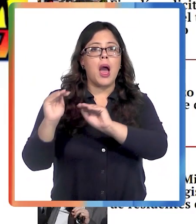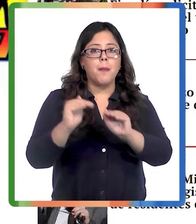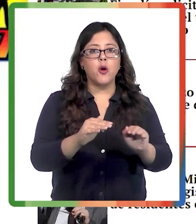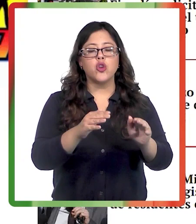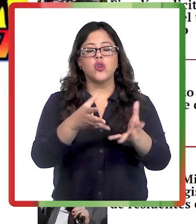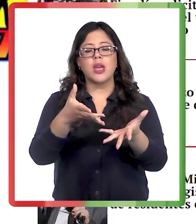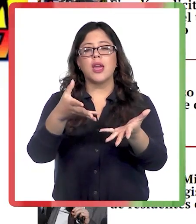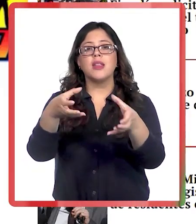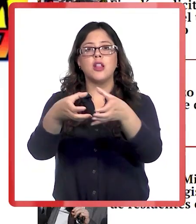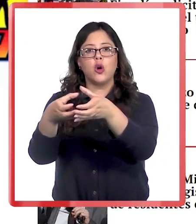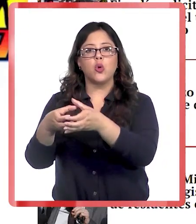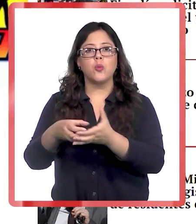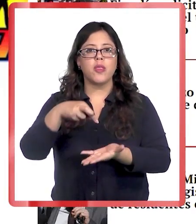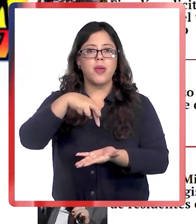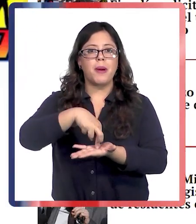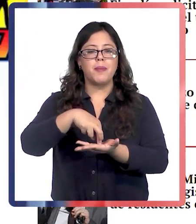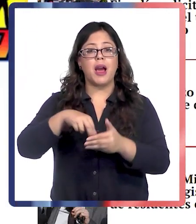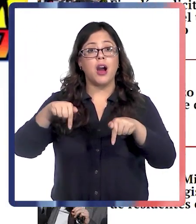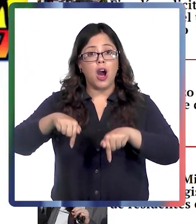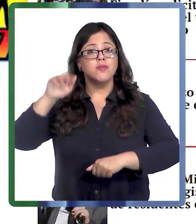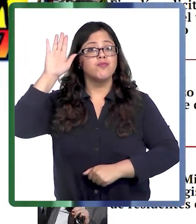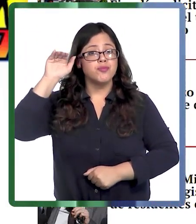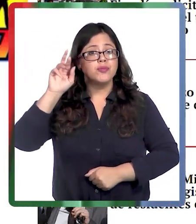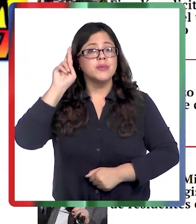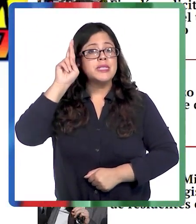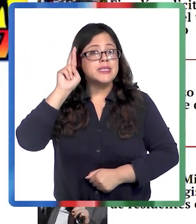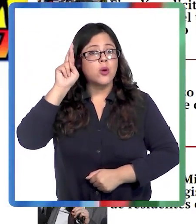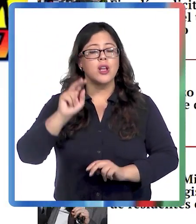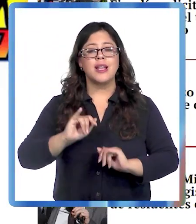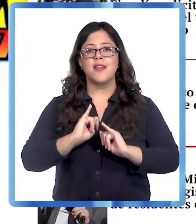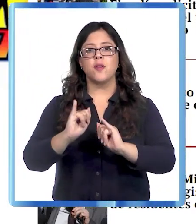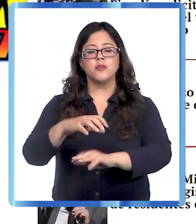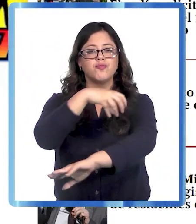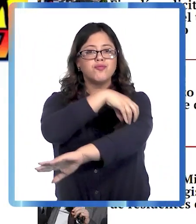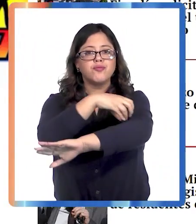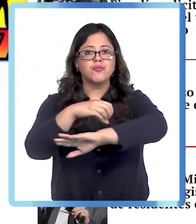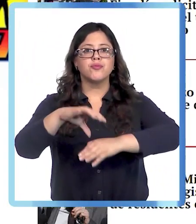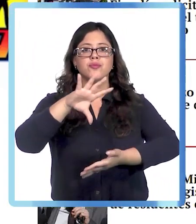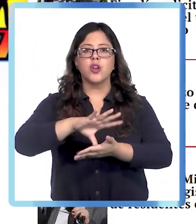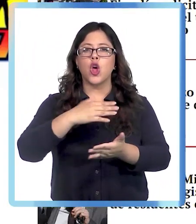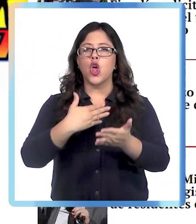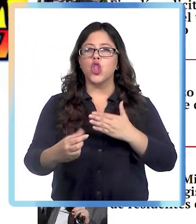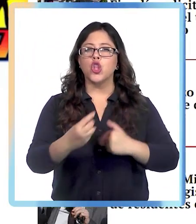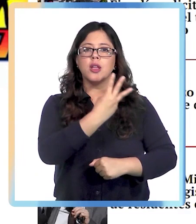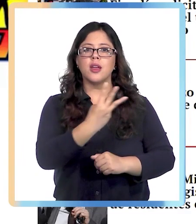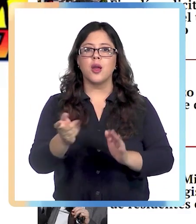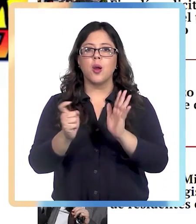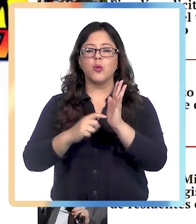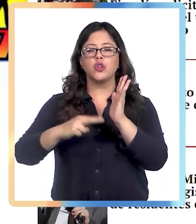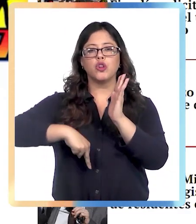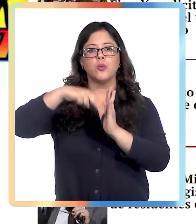los parlamentarios. Bien, nos despedimos y recuerde que la información de las regiones del país está en